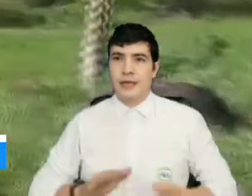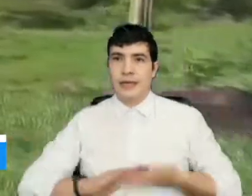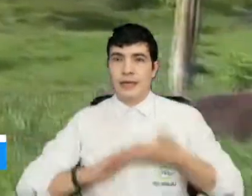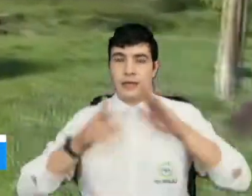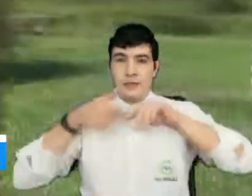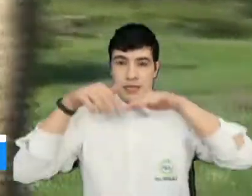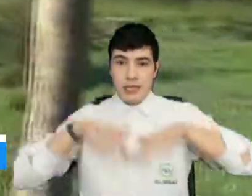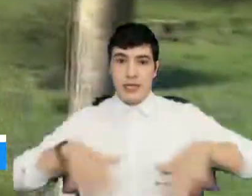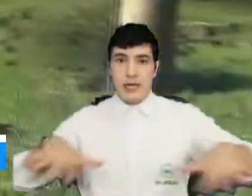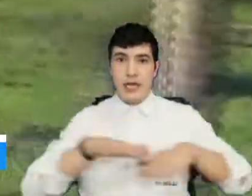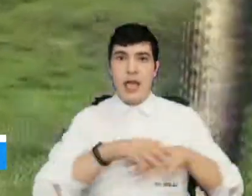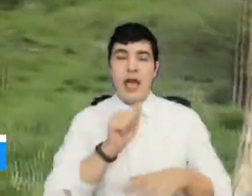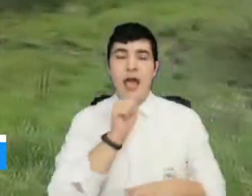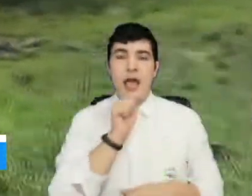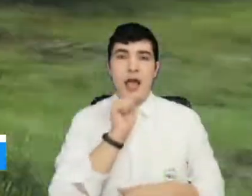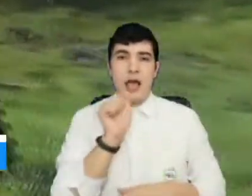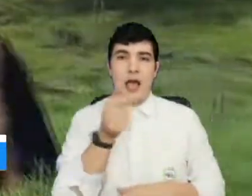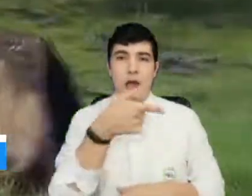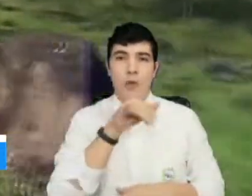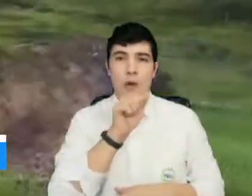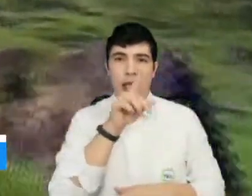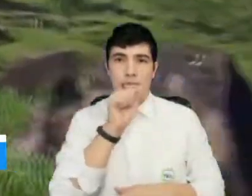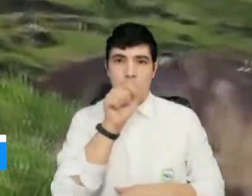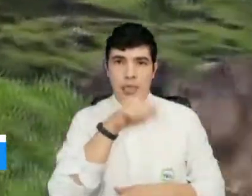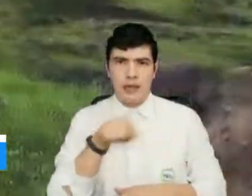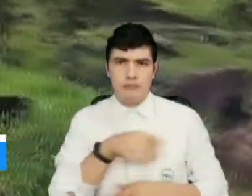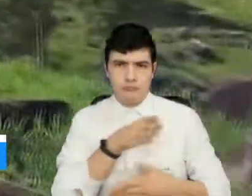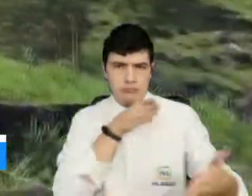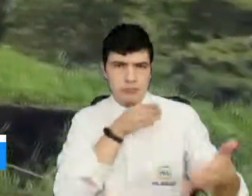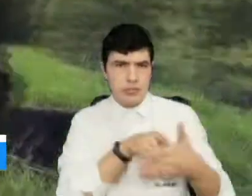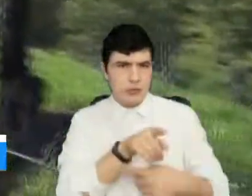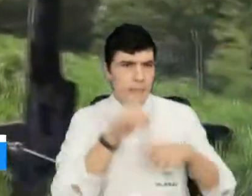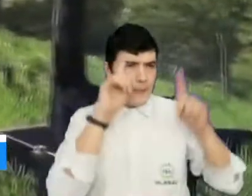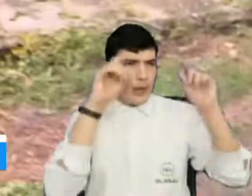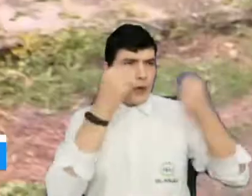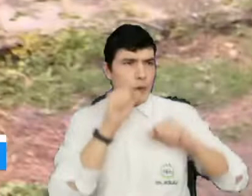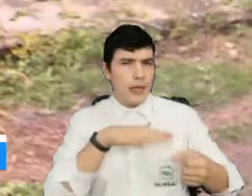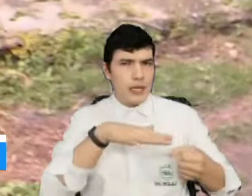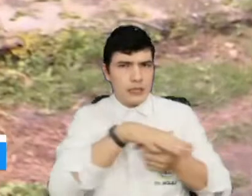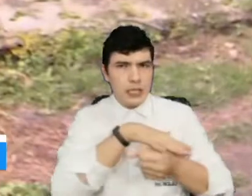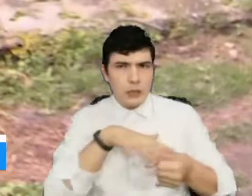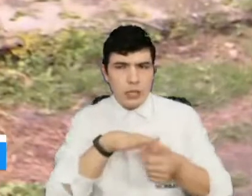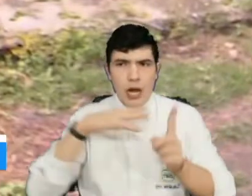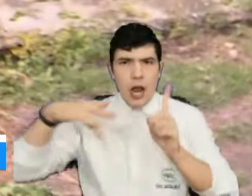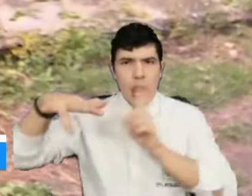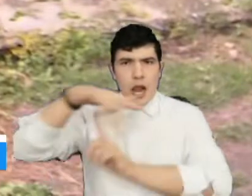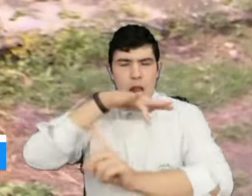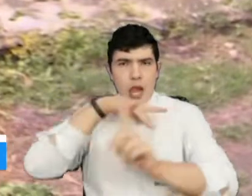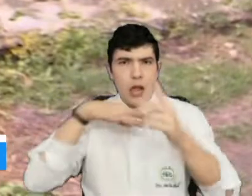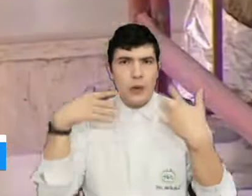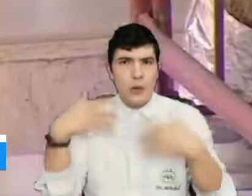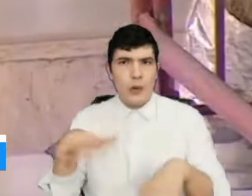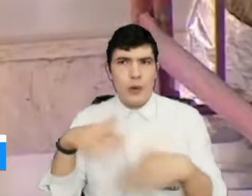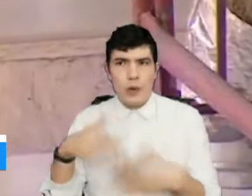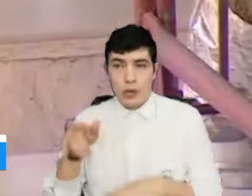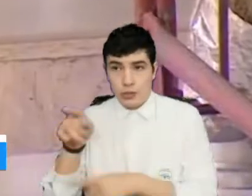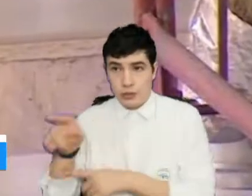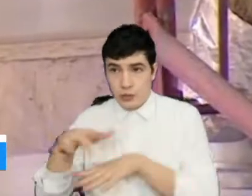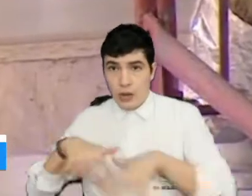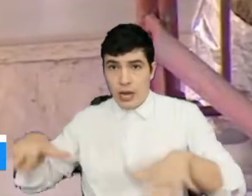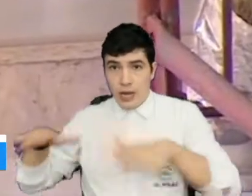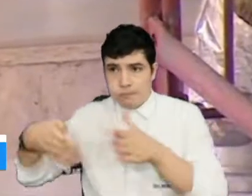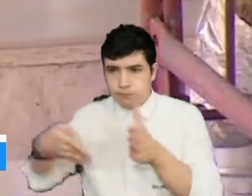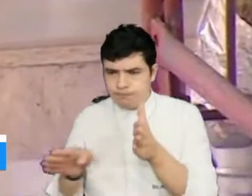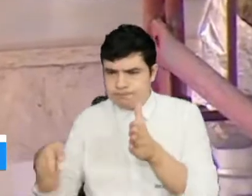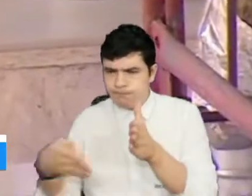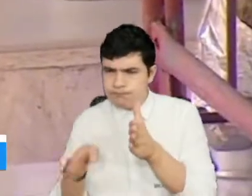Lebrija denunció a Oriente Noticias una preocupante situación ambiental. Una porcícola se encuentra emanando olores